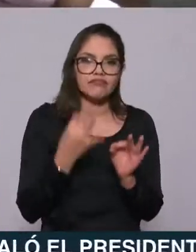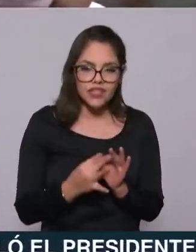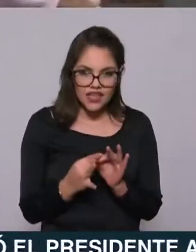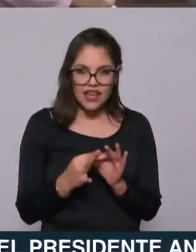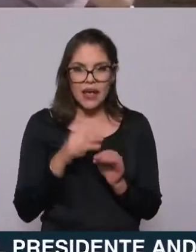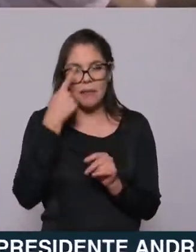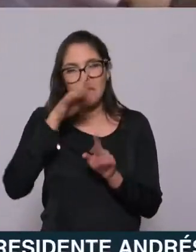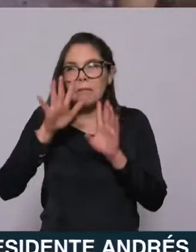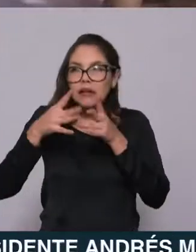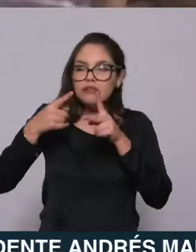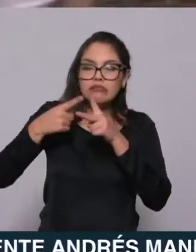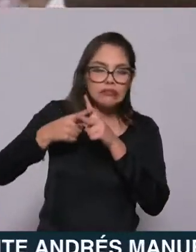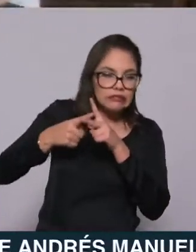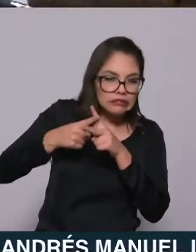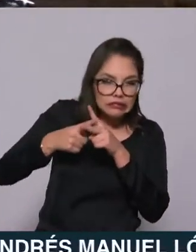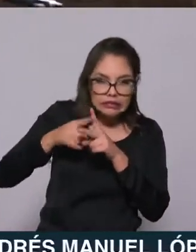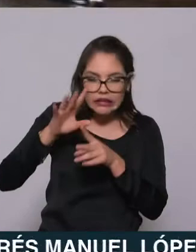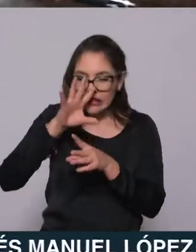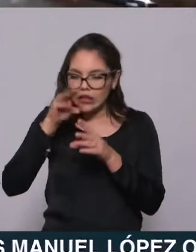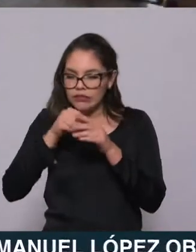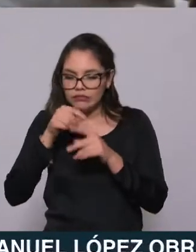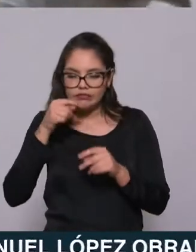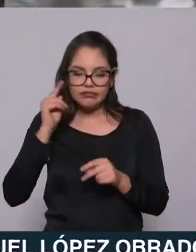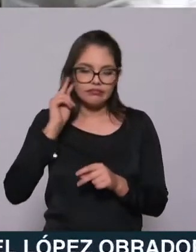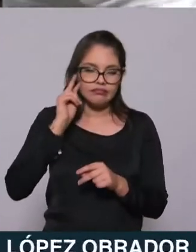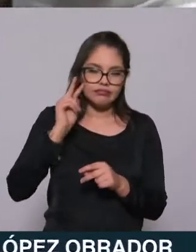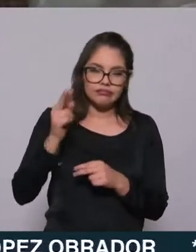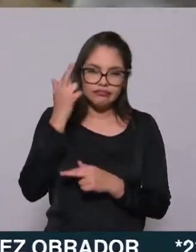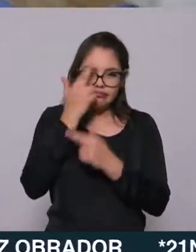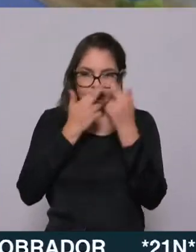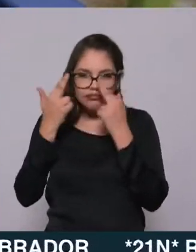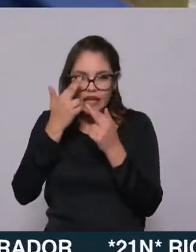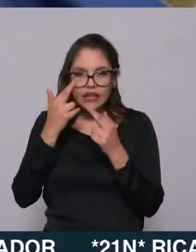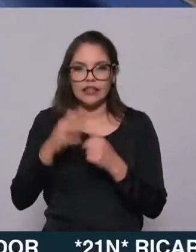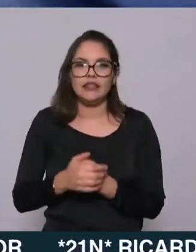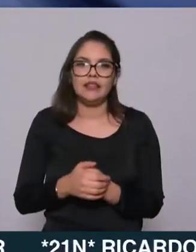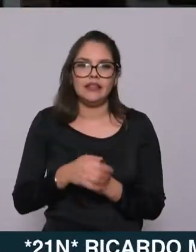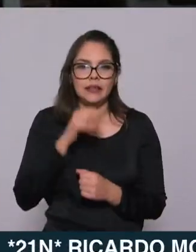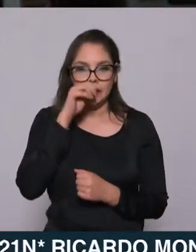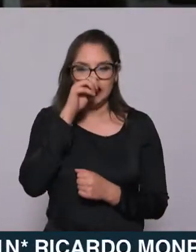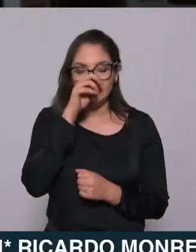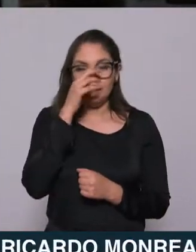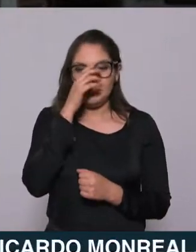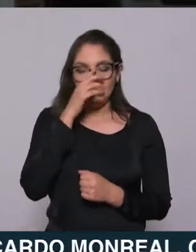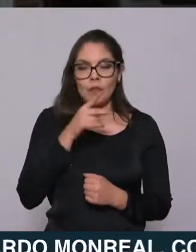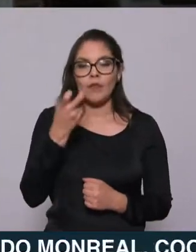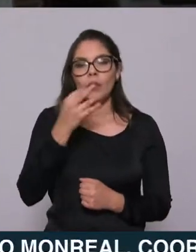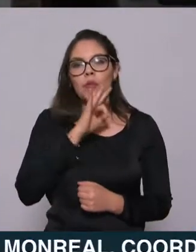a matemáticas, a diagonales, a referencias.